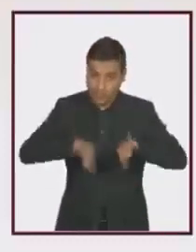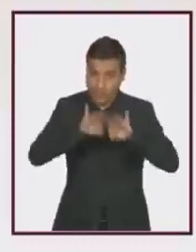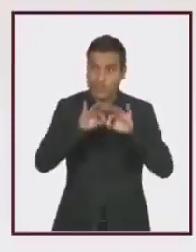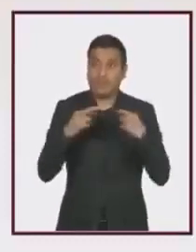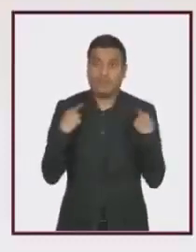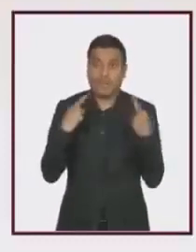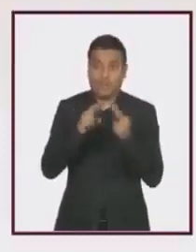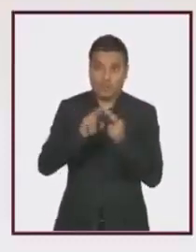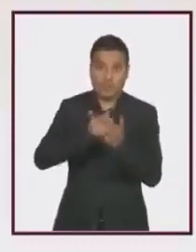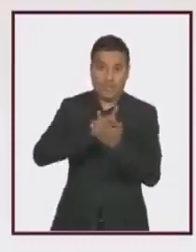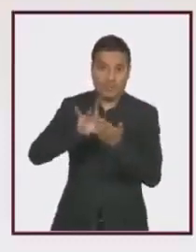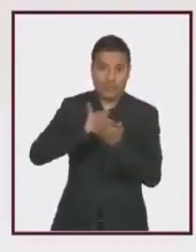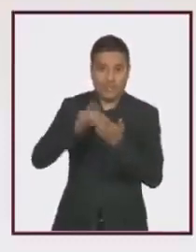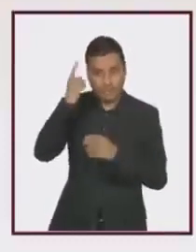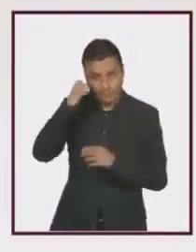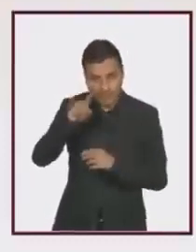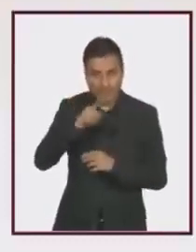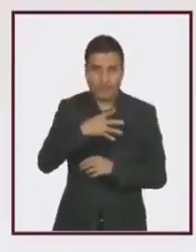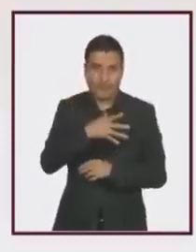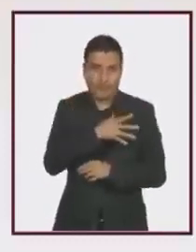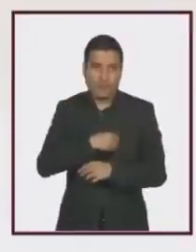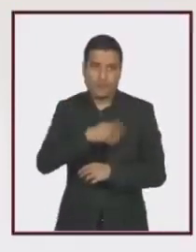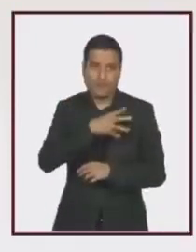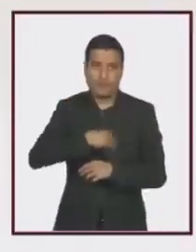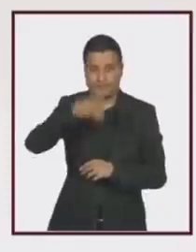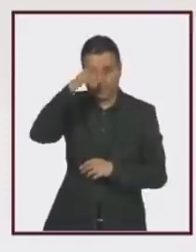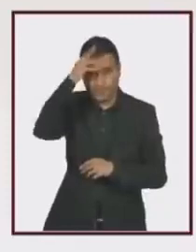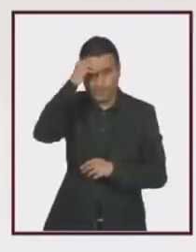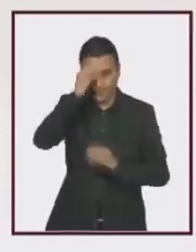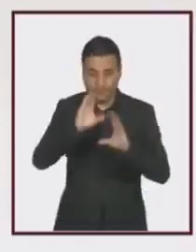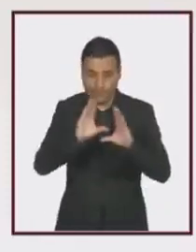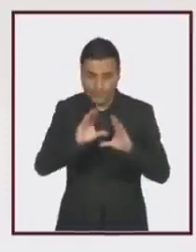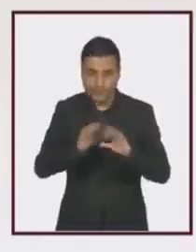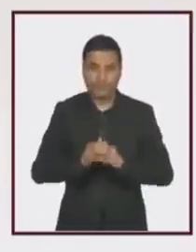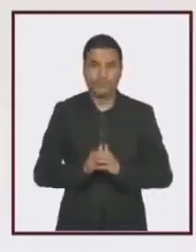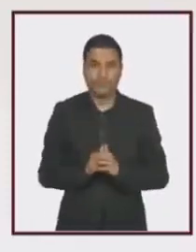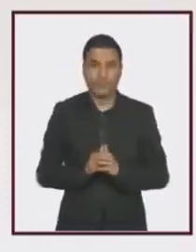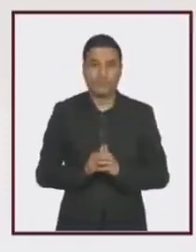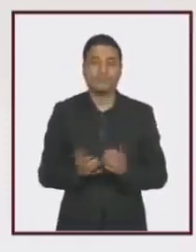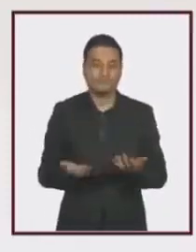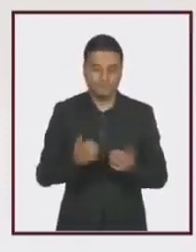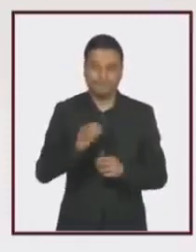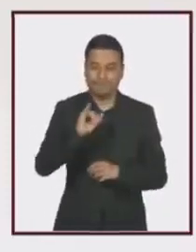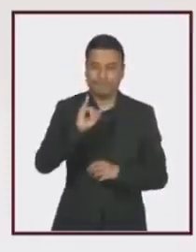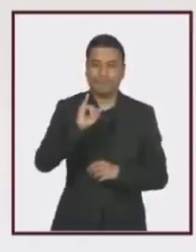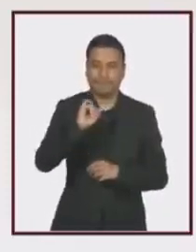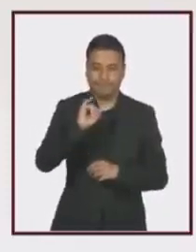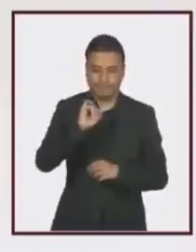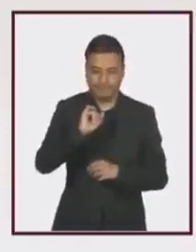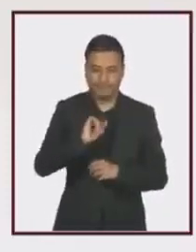en los procesos educativos de sus hijos. Sí, por eso uno de los